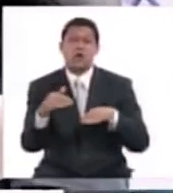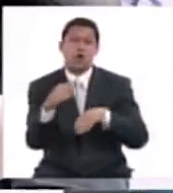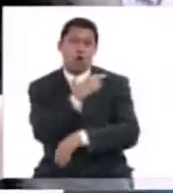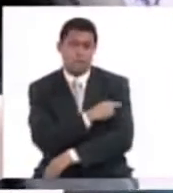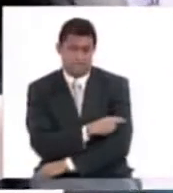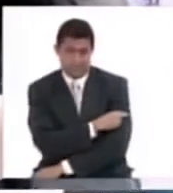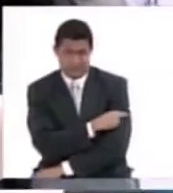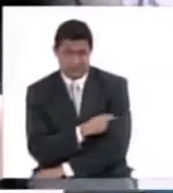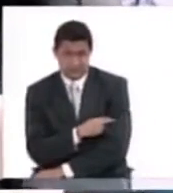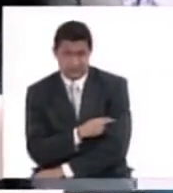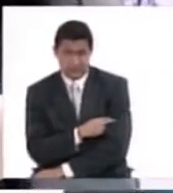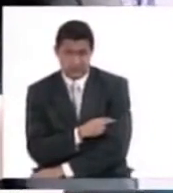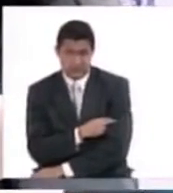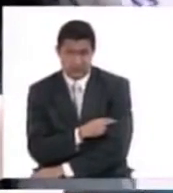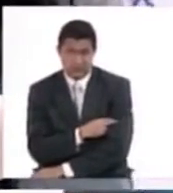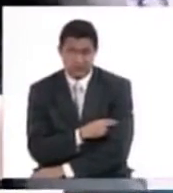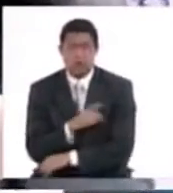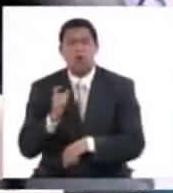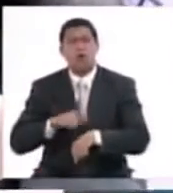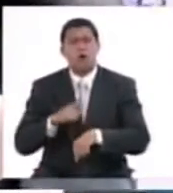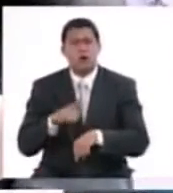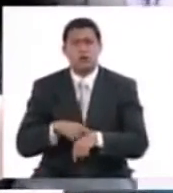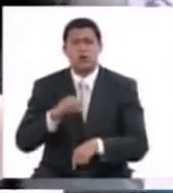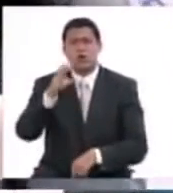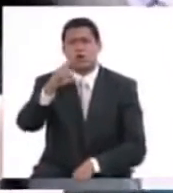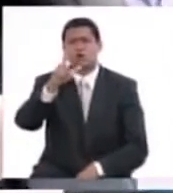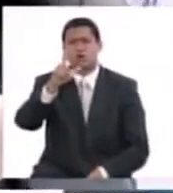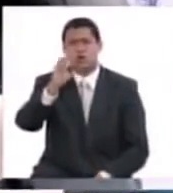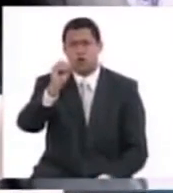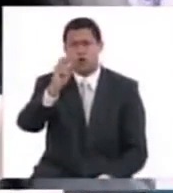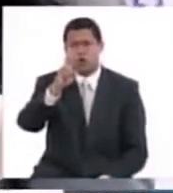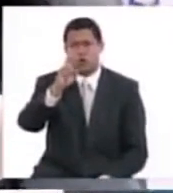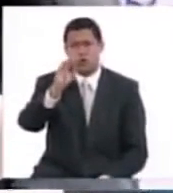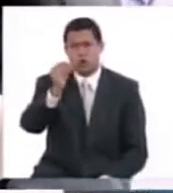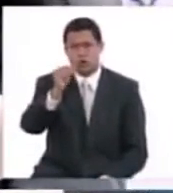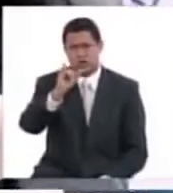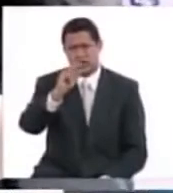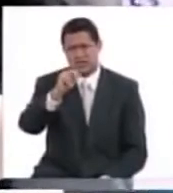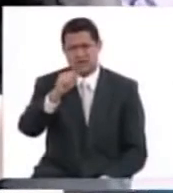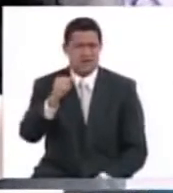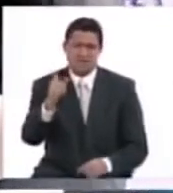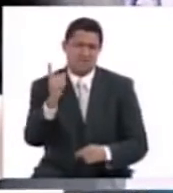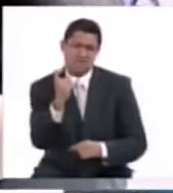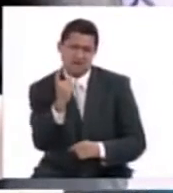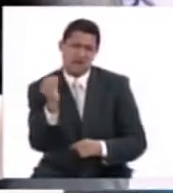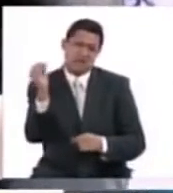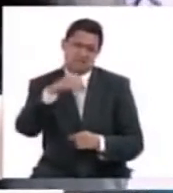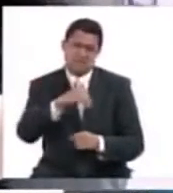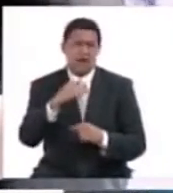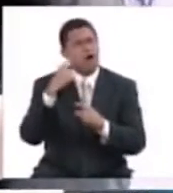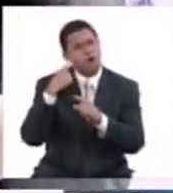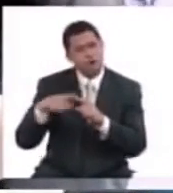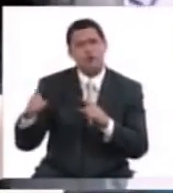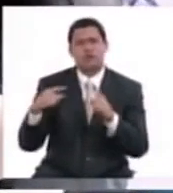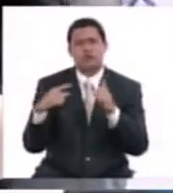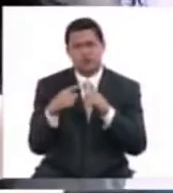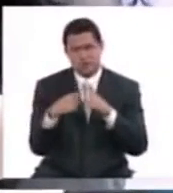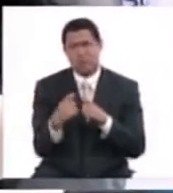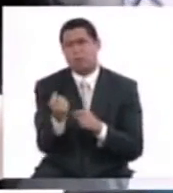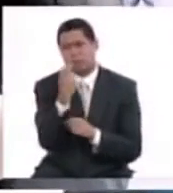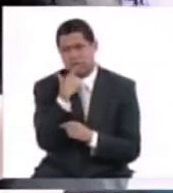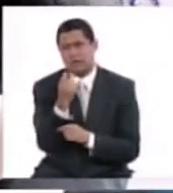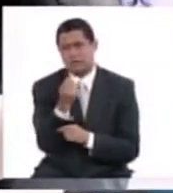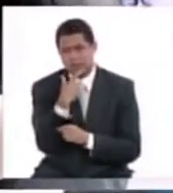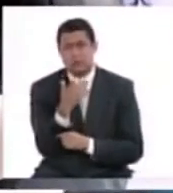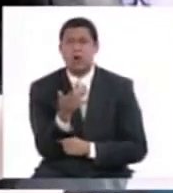sanitarias. Durante un tiempo fue cloroquina, se ha desarrollado resistencia, está en las sales de artesunato, pero sigue